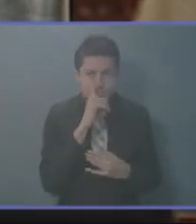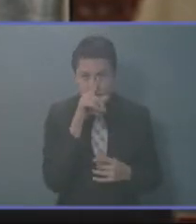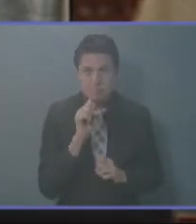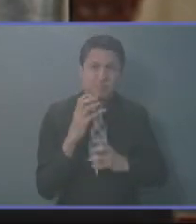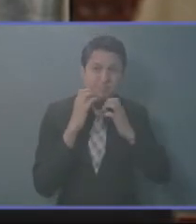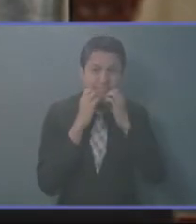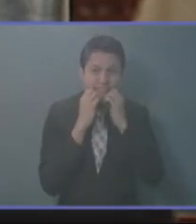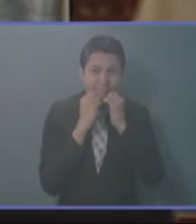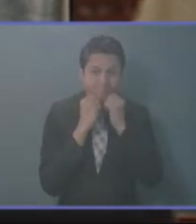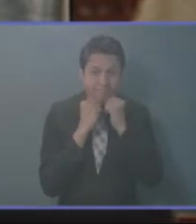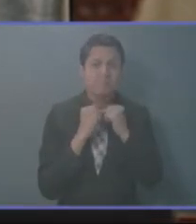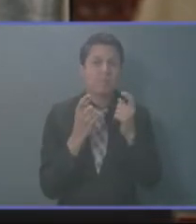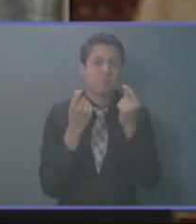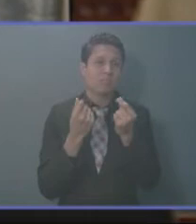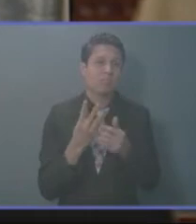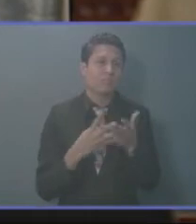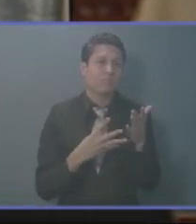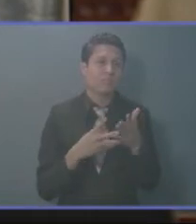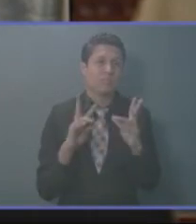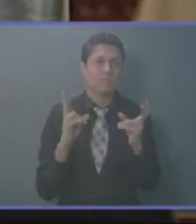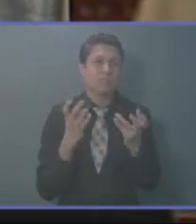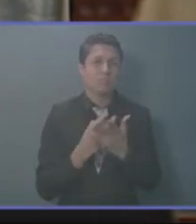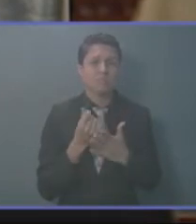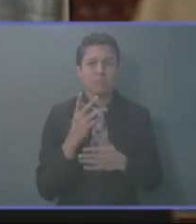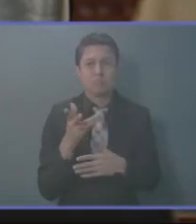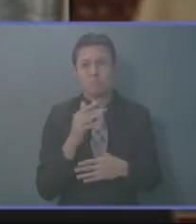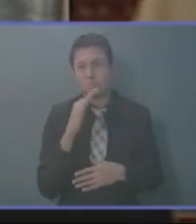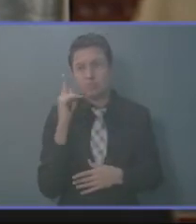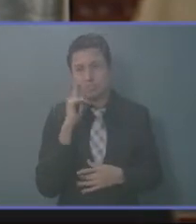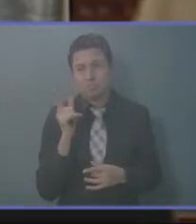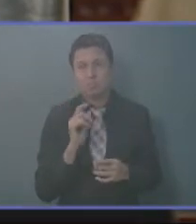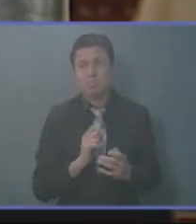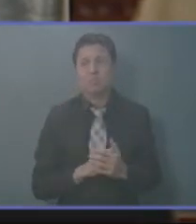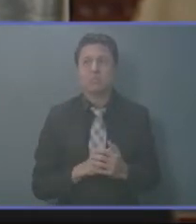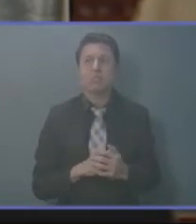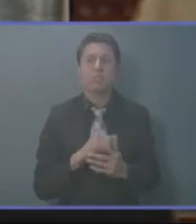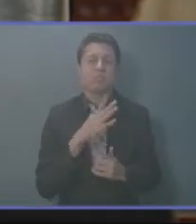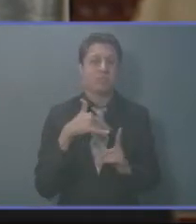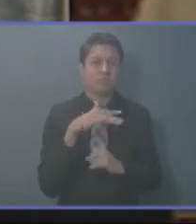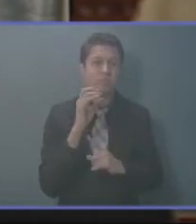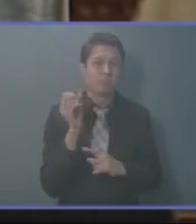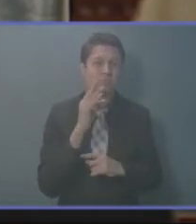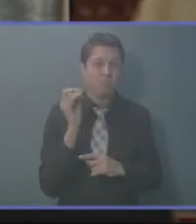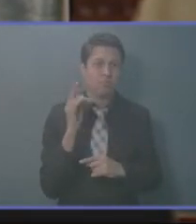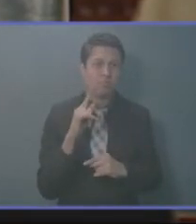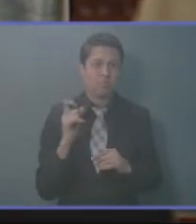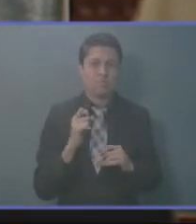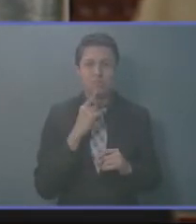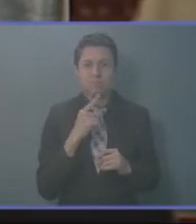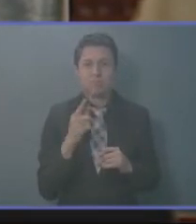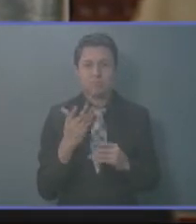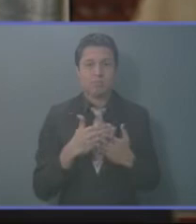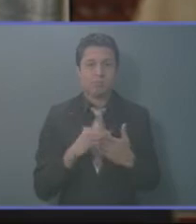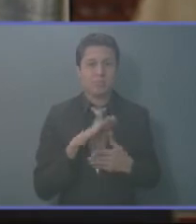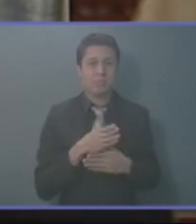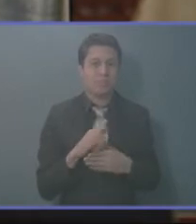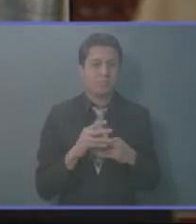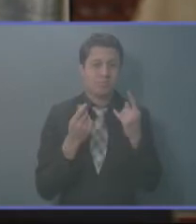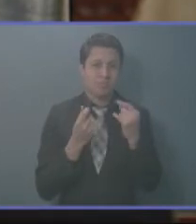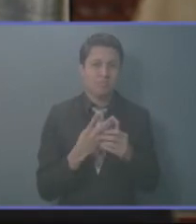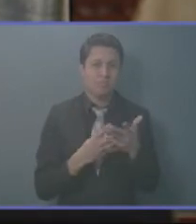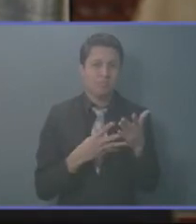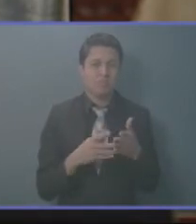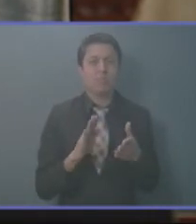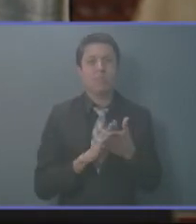la estabilidad financiera y económica del país en una coyuntura como la de emergencia nacional que demanda la utilización de los